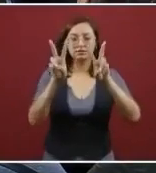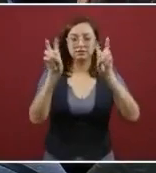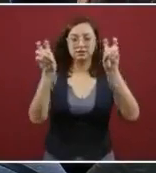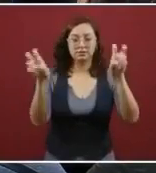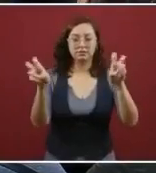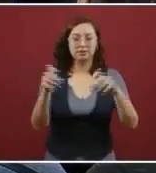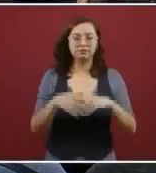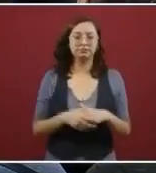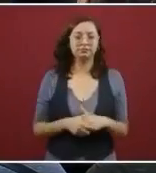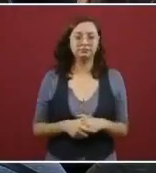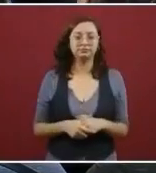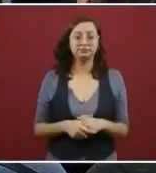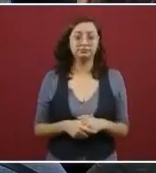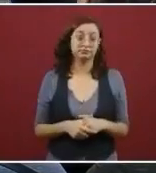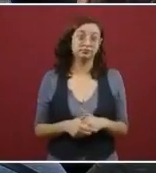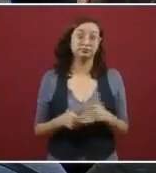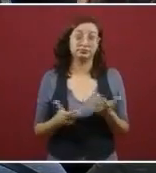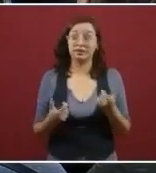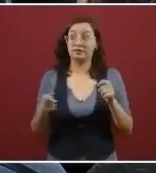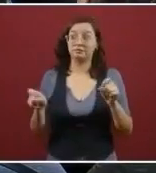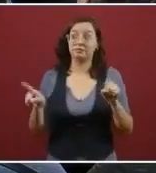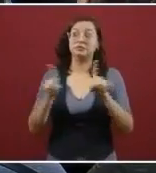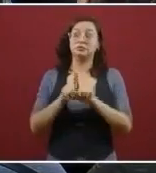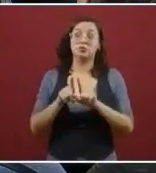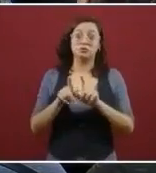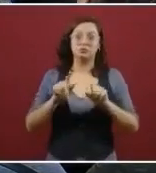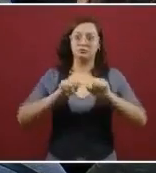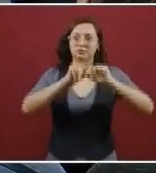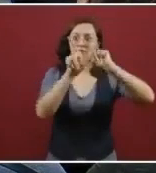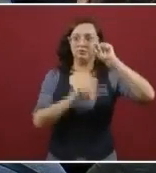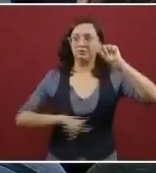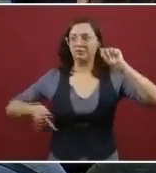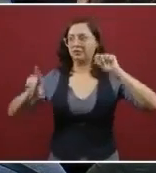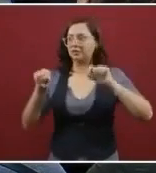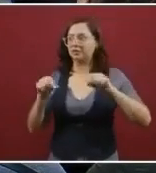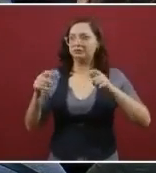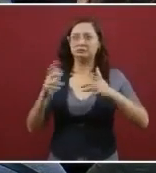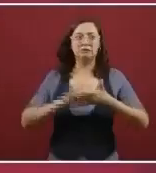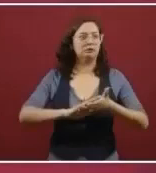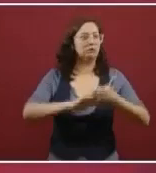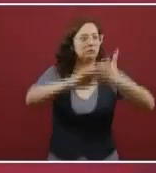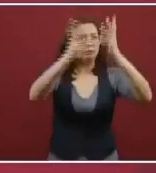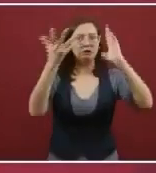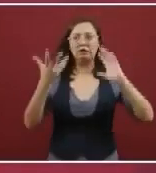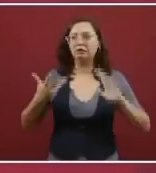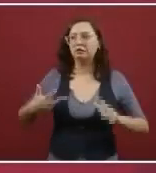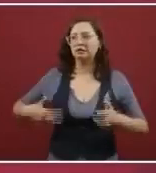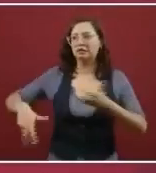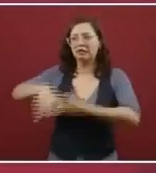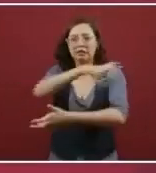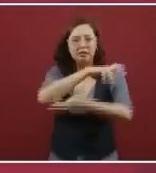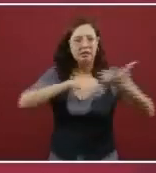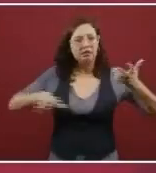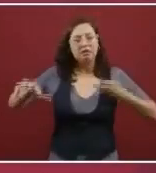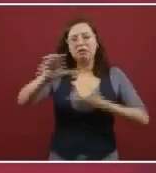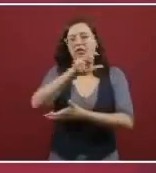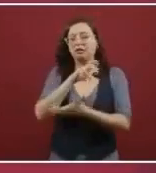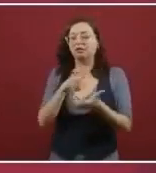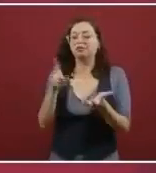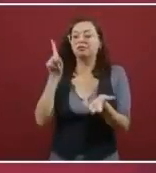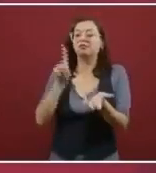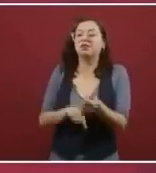Mucho de la violencia tiene que ver con la venta de droga y de esa